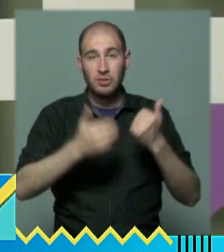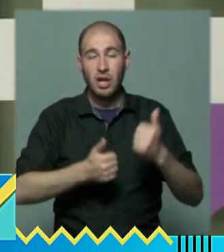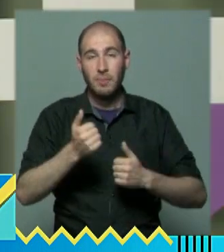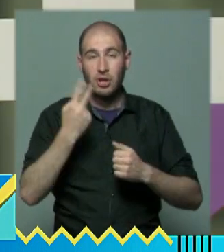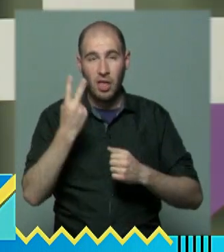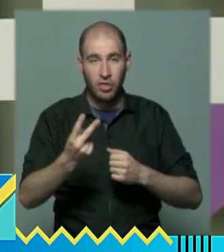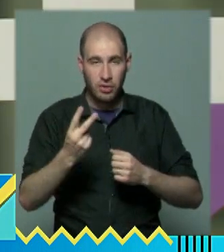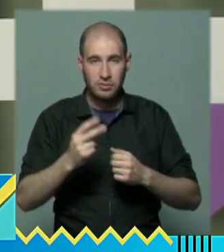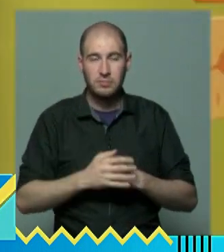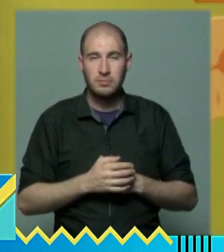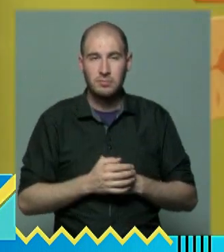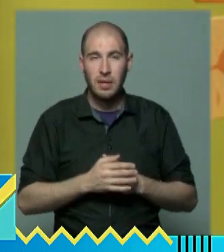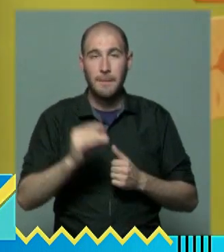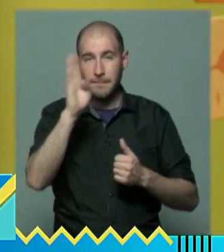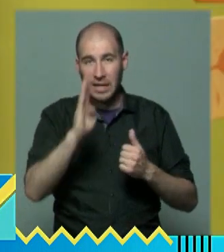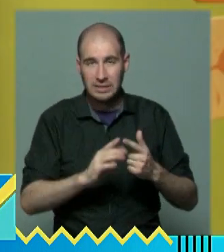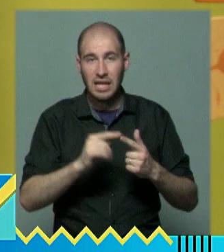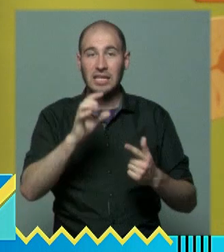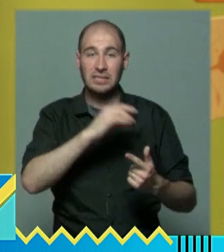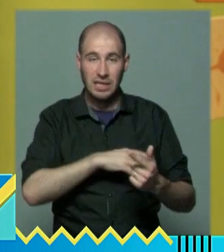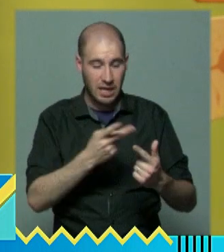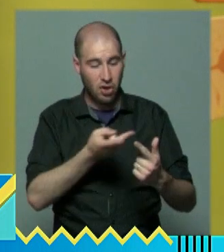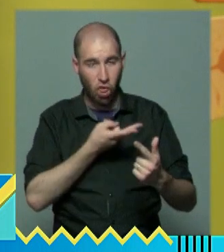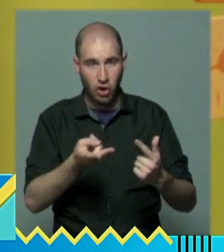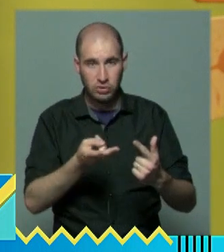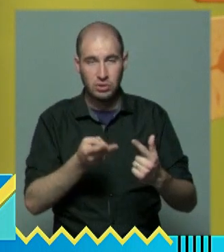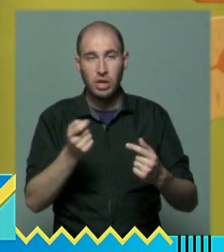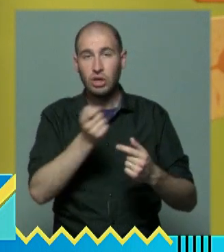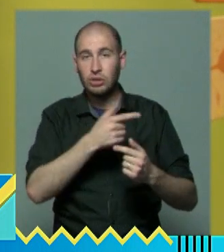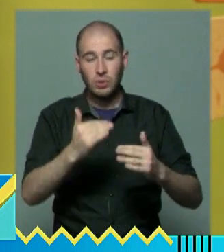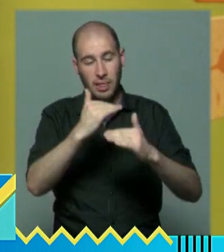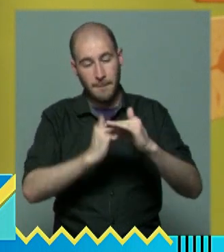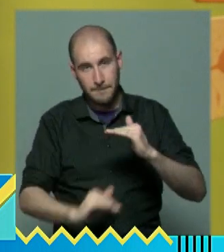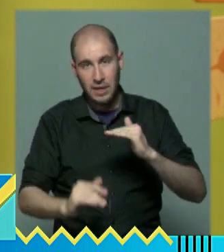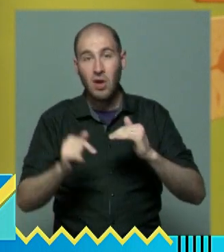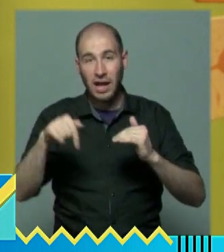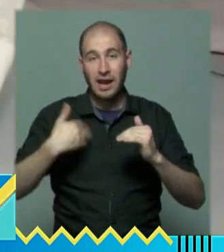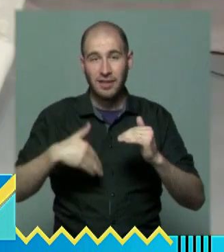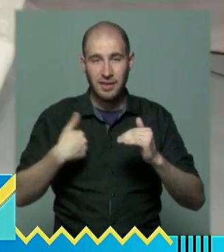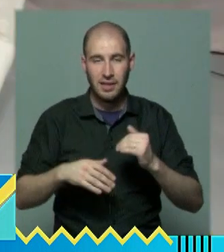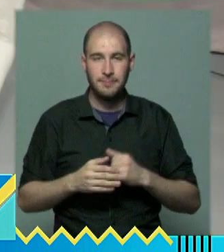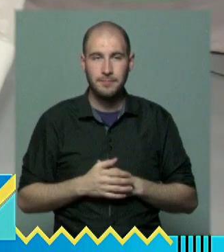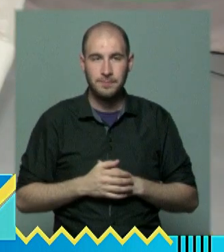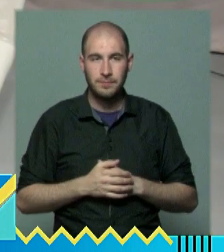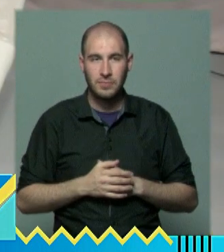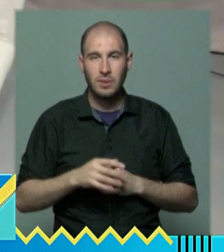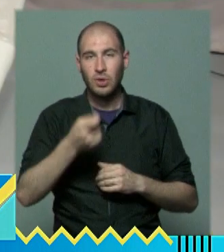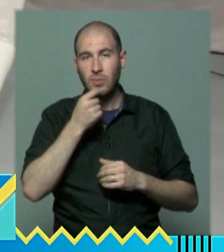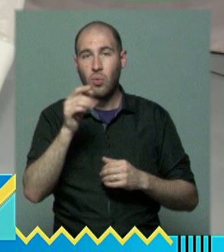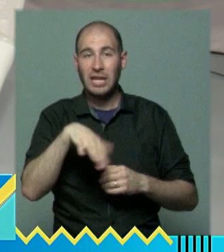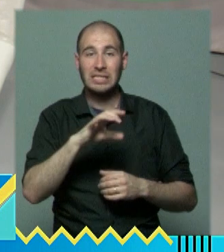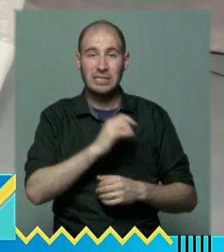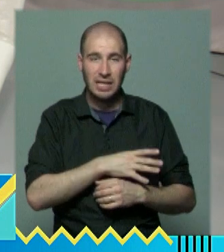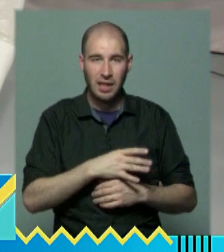directos, son Brasil y Chile, tienen sueldos por debajo de los que tenemos en Argentina, y en lugares como